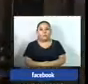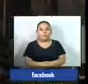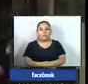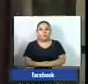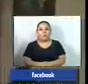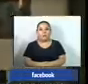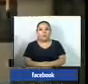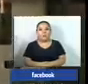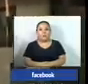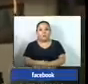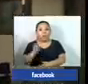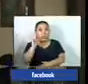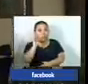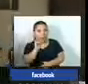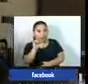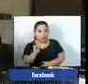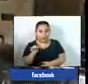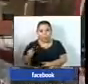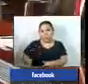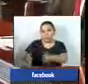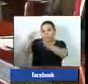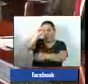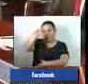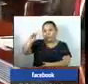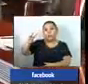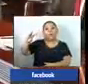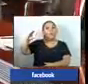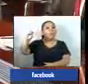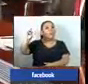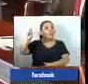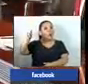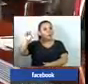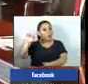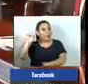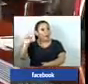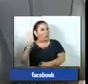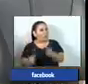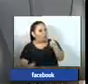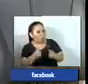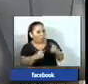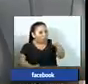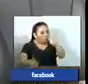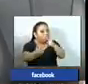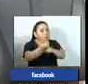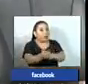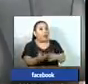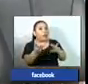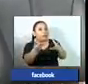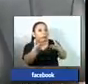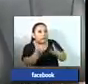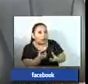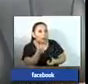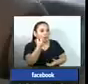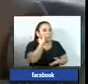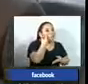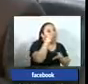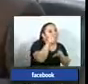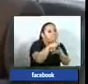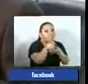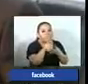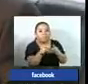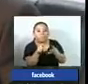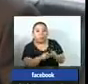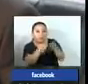uno de los enfoques principales de la nueva administración de la Corte de Cuentas de la República es auditar los fondos aprobados a utilizar en la